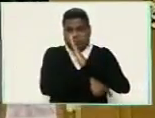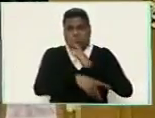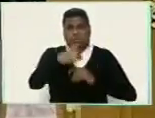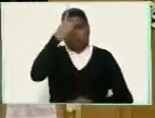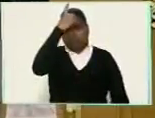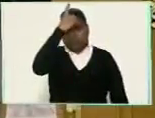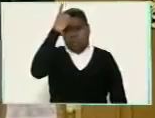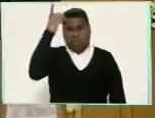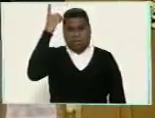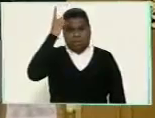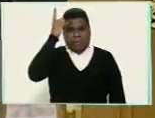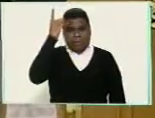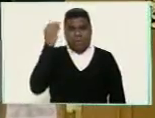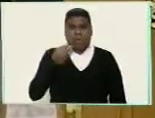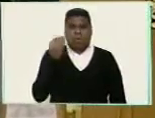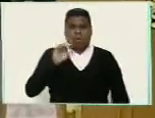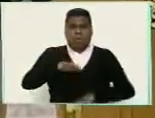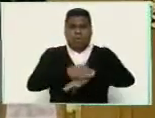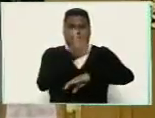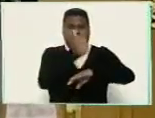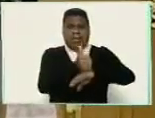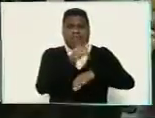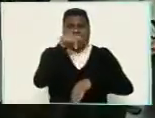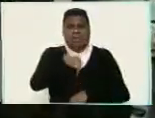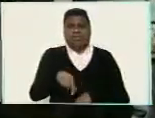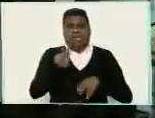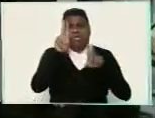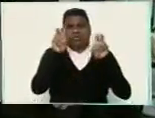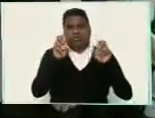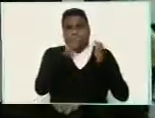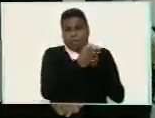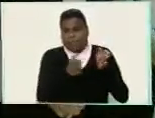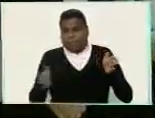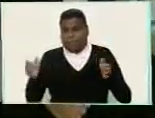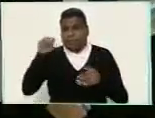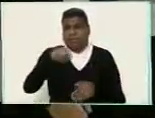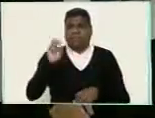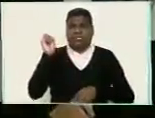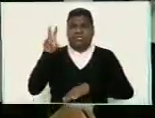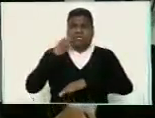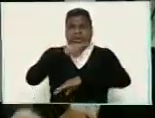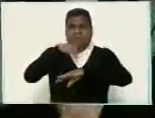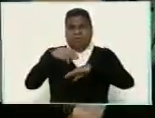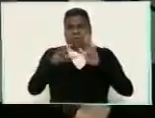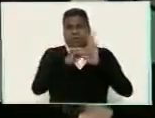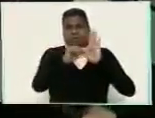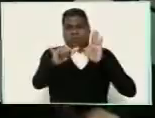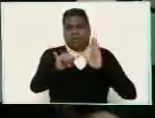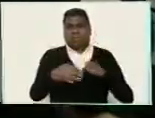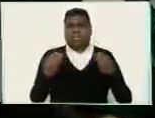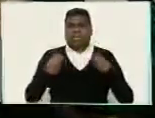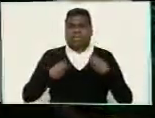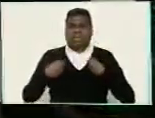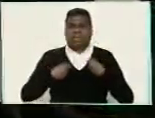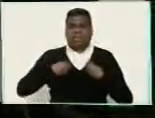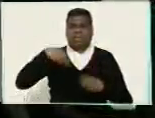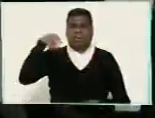Diosdado Cabello como presidente para esta nueva etapa de la Asamblea Nacional Constituyente. ¡Que viva la